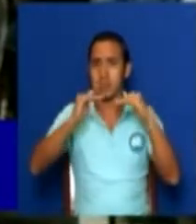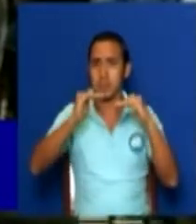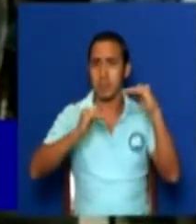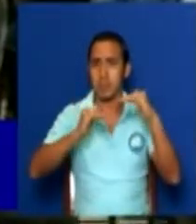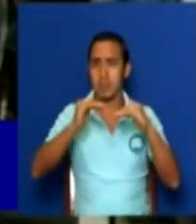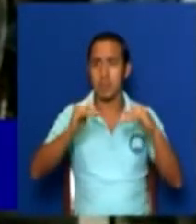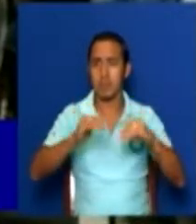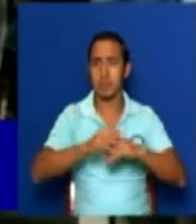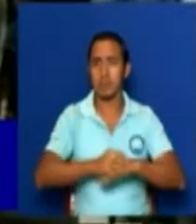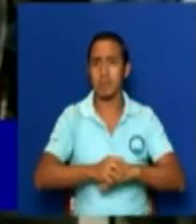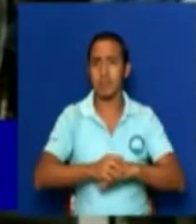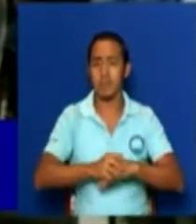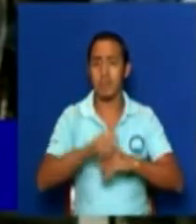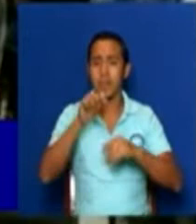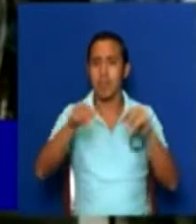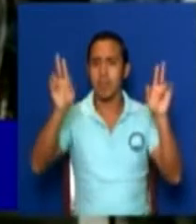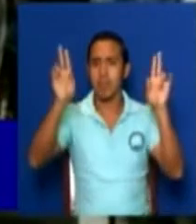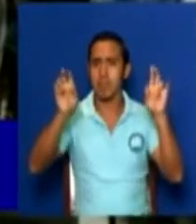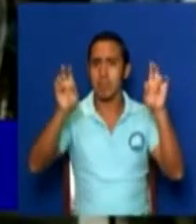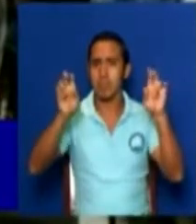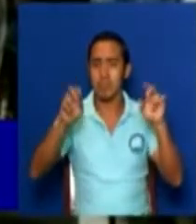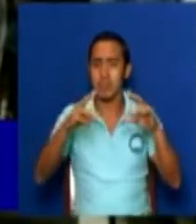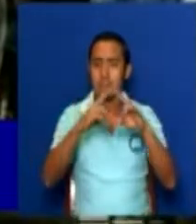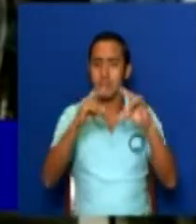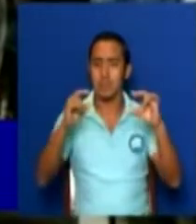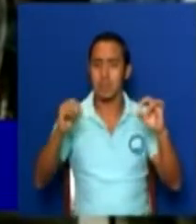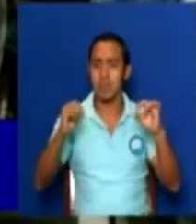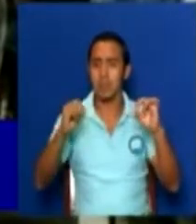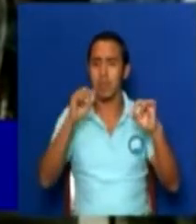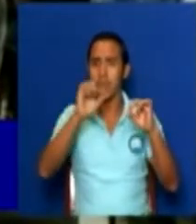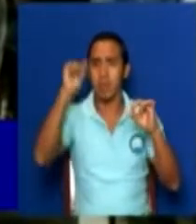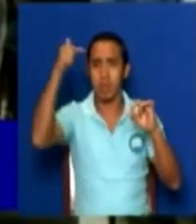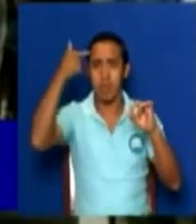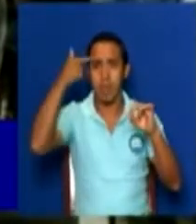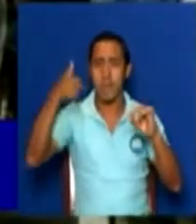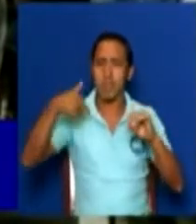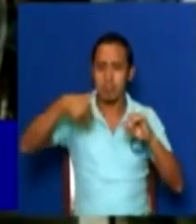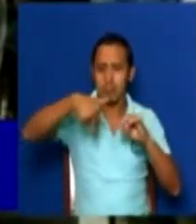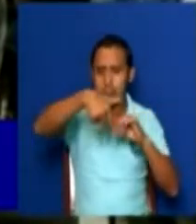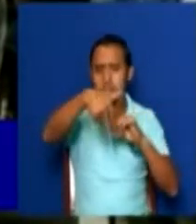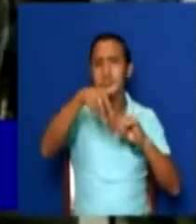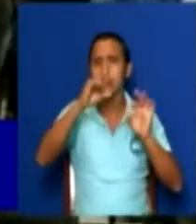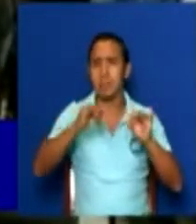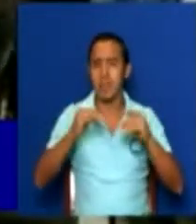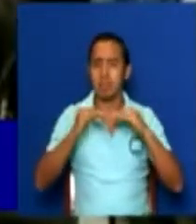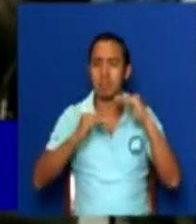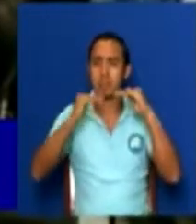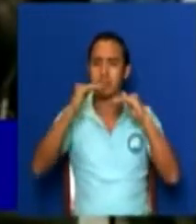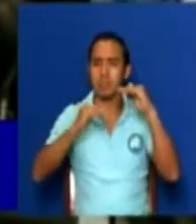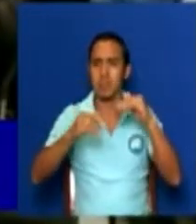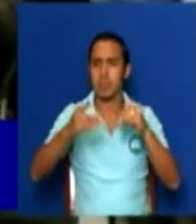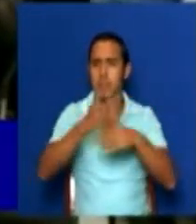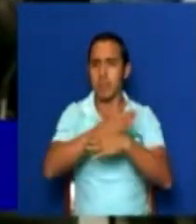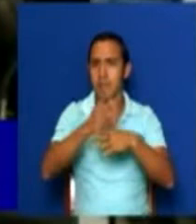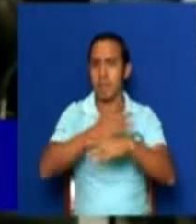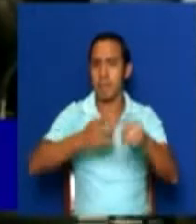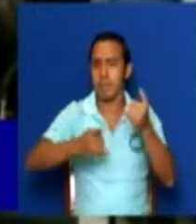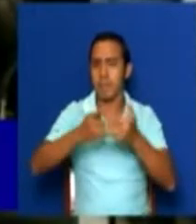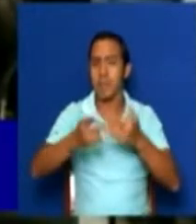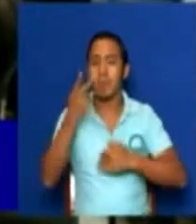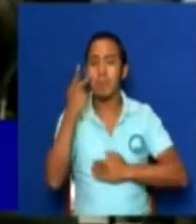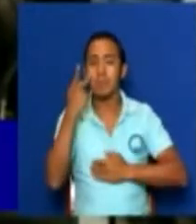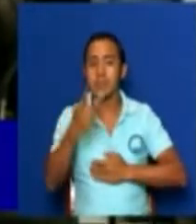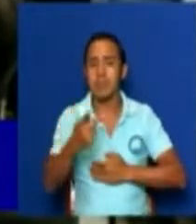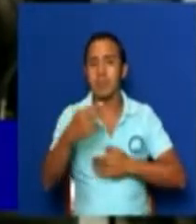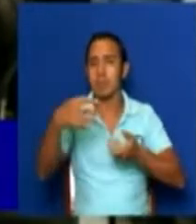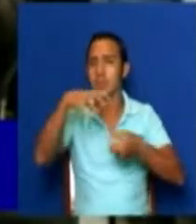Género, con el tema Nicaragua, un Estado que camina por la senda de la equidad entre los géneros. Una mirada a